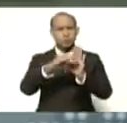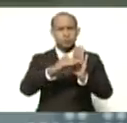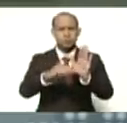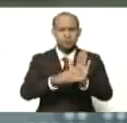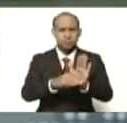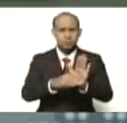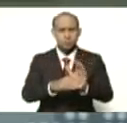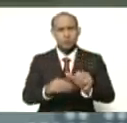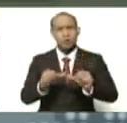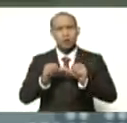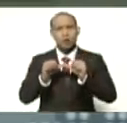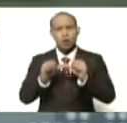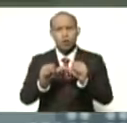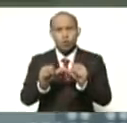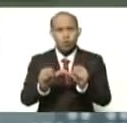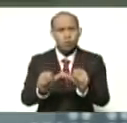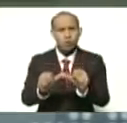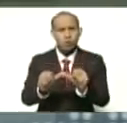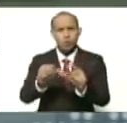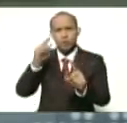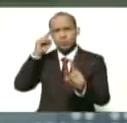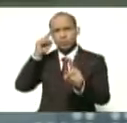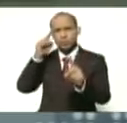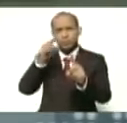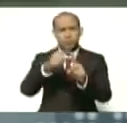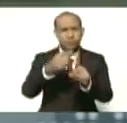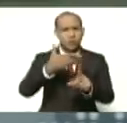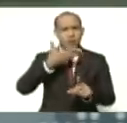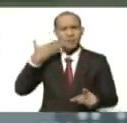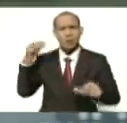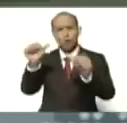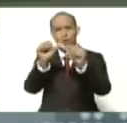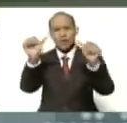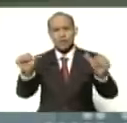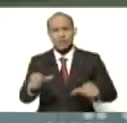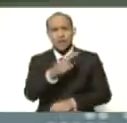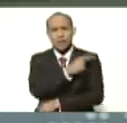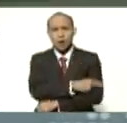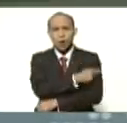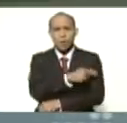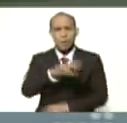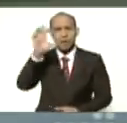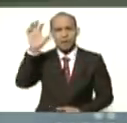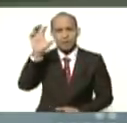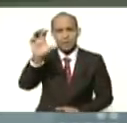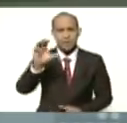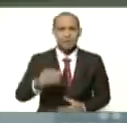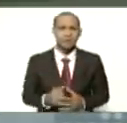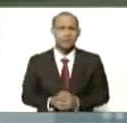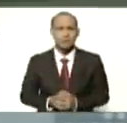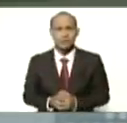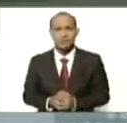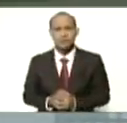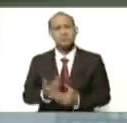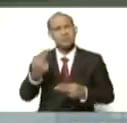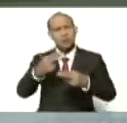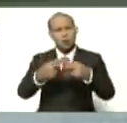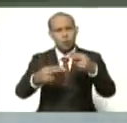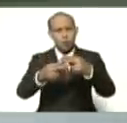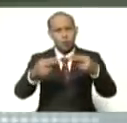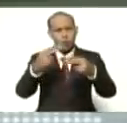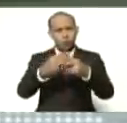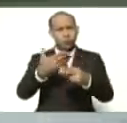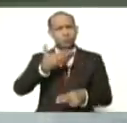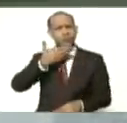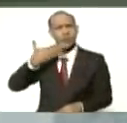hacia la mejoría del sistema hospitalario del país y hacia la construcción de un